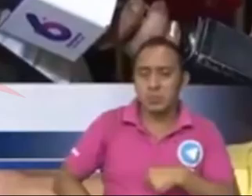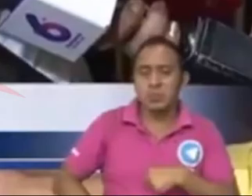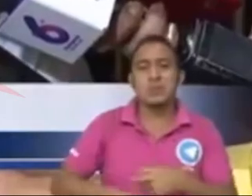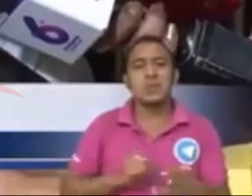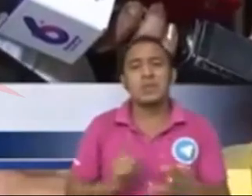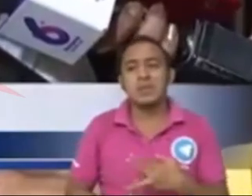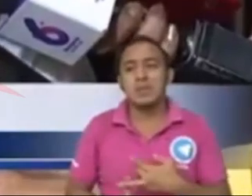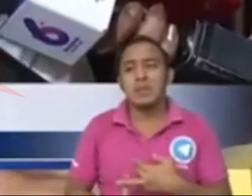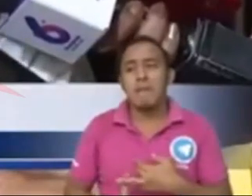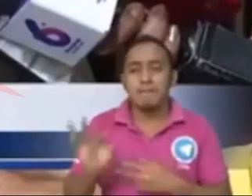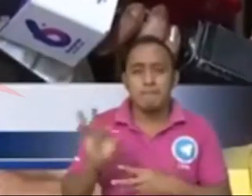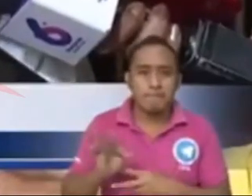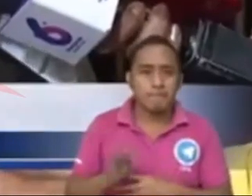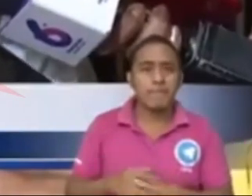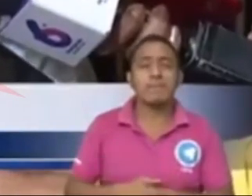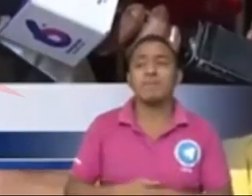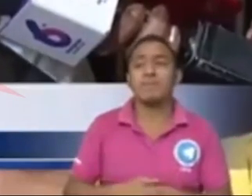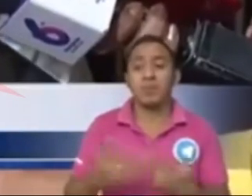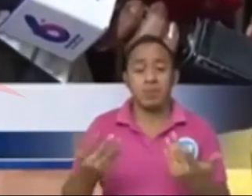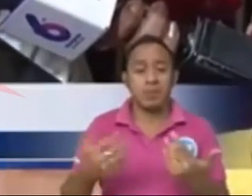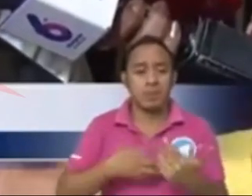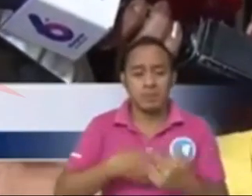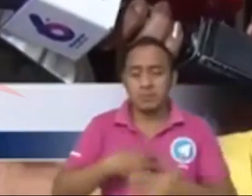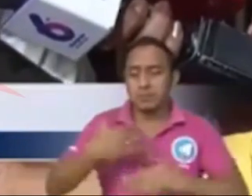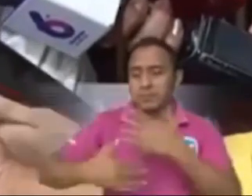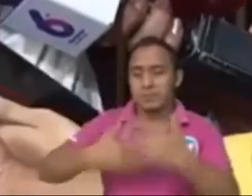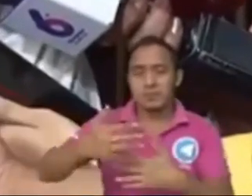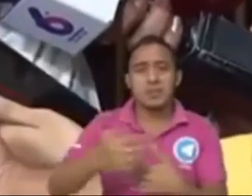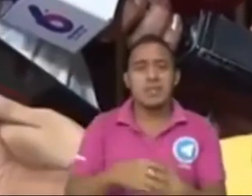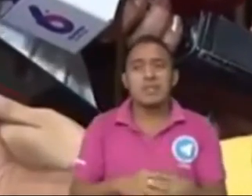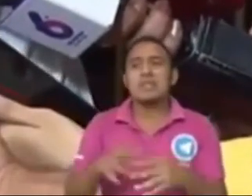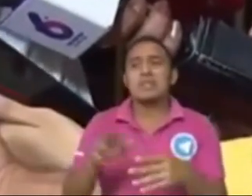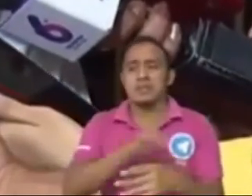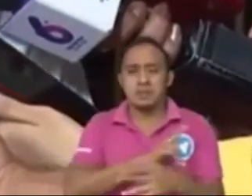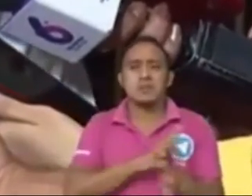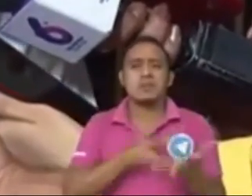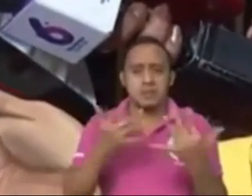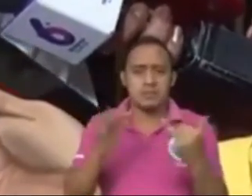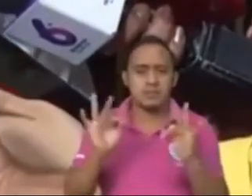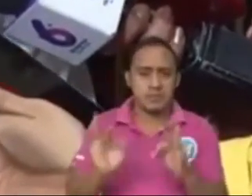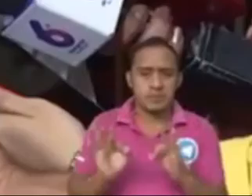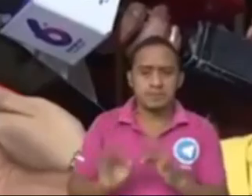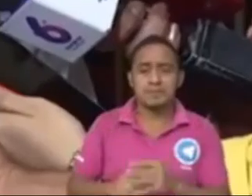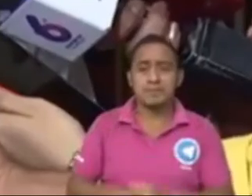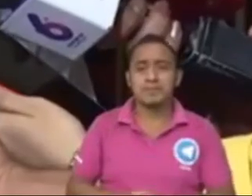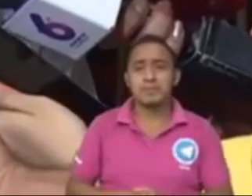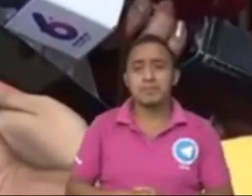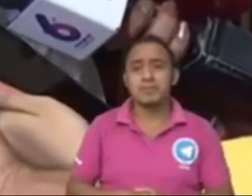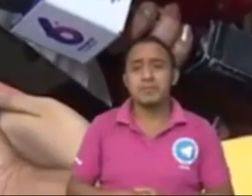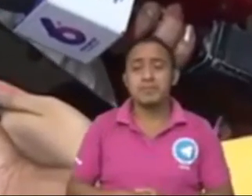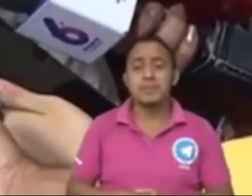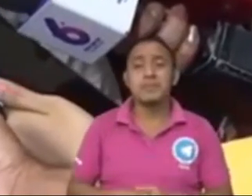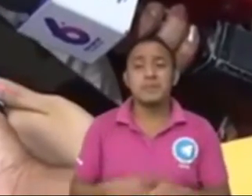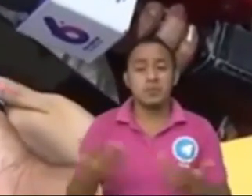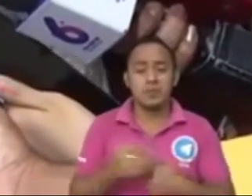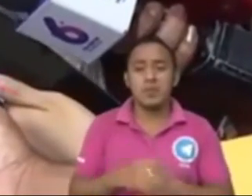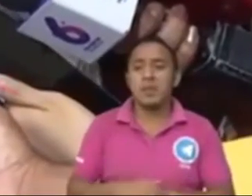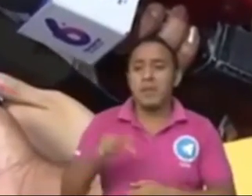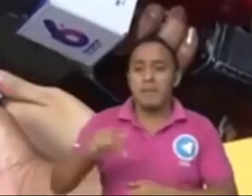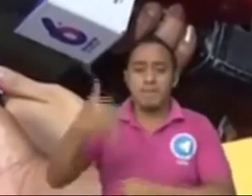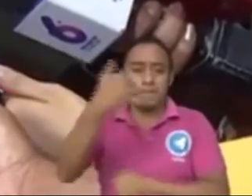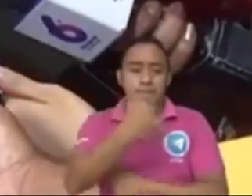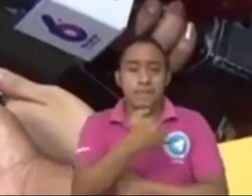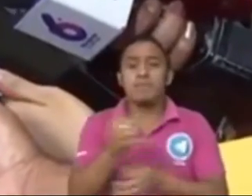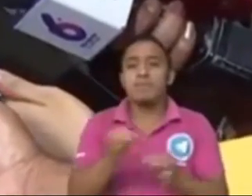cirugía y realmente ver cómo los procesos infecciosos también han tenido un impacto importante. El hecho de la